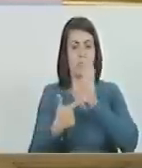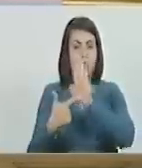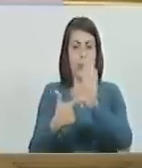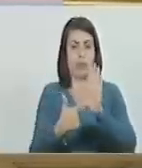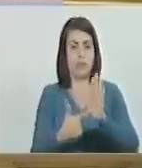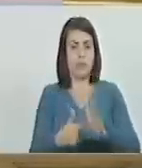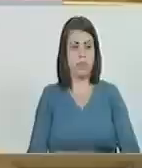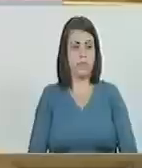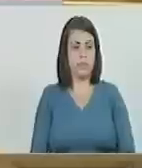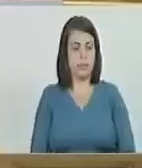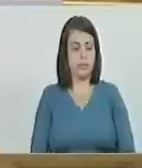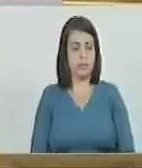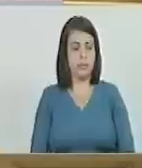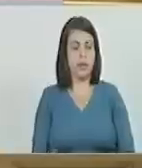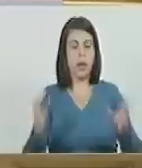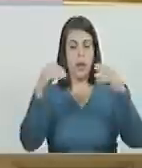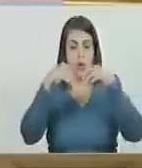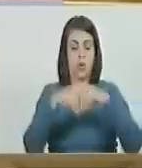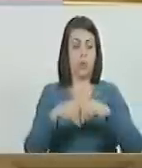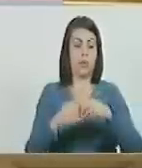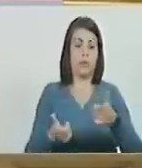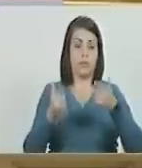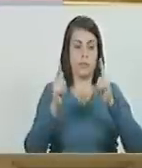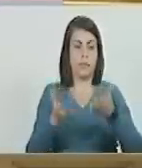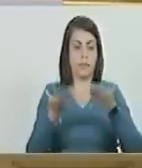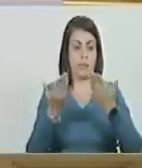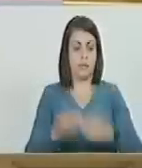presente el acuerdo de autorización.